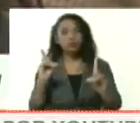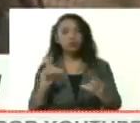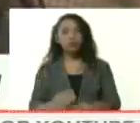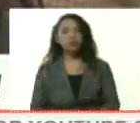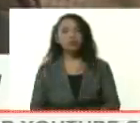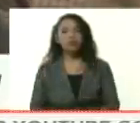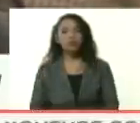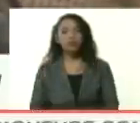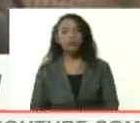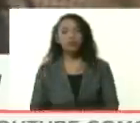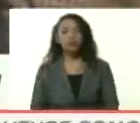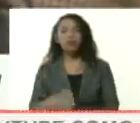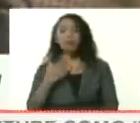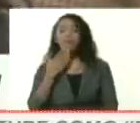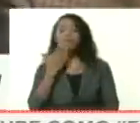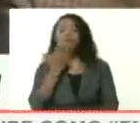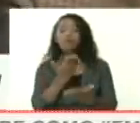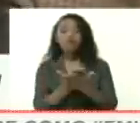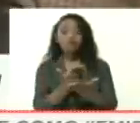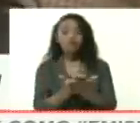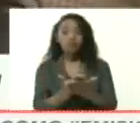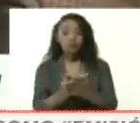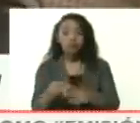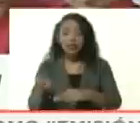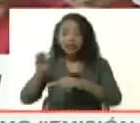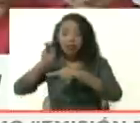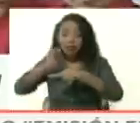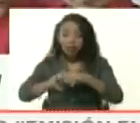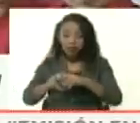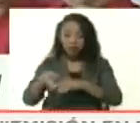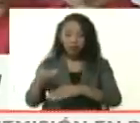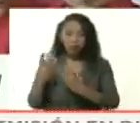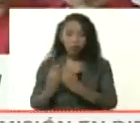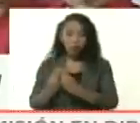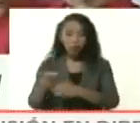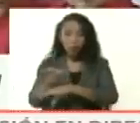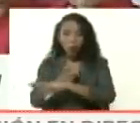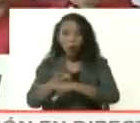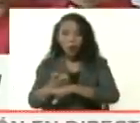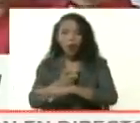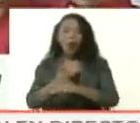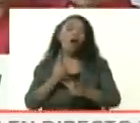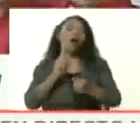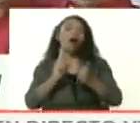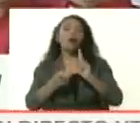que son democráticos, han pedido para sentarse con el gobierno